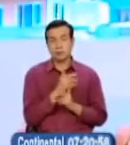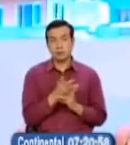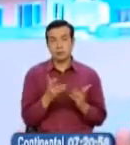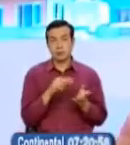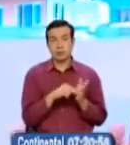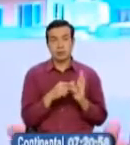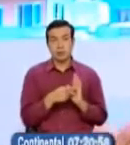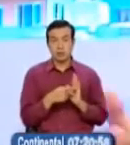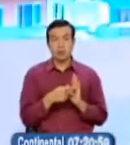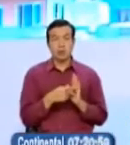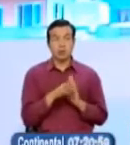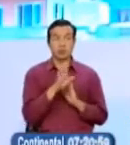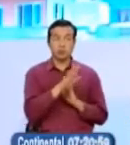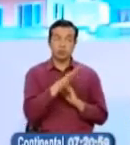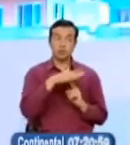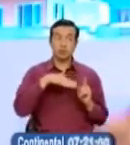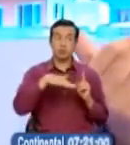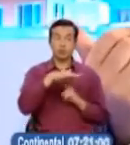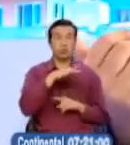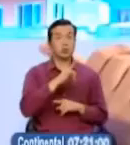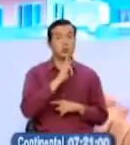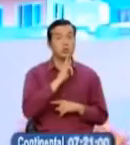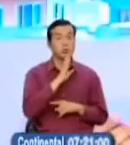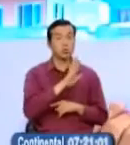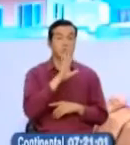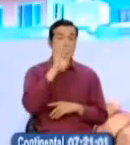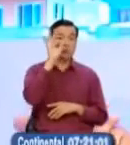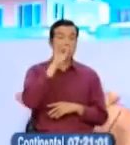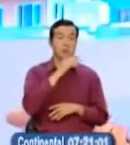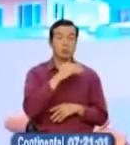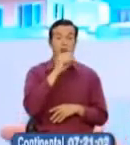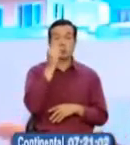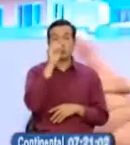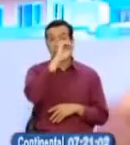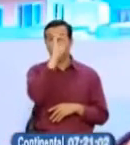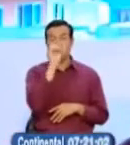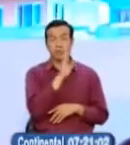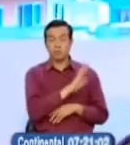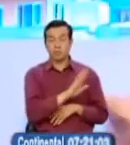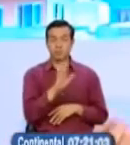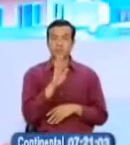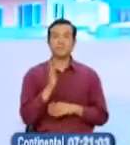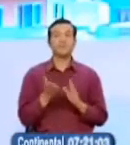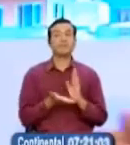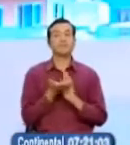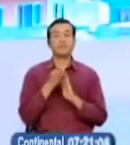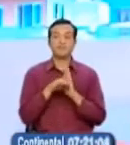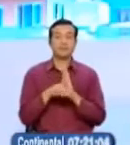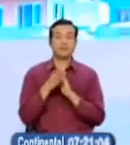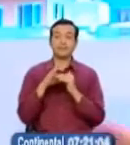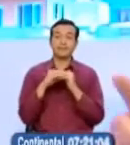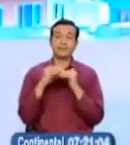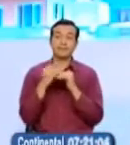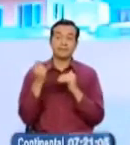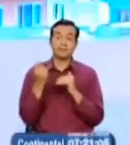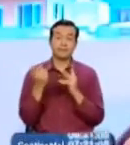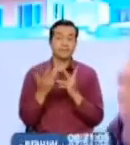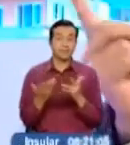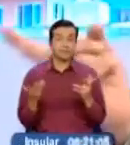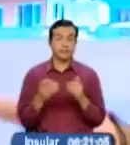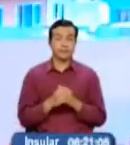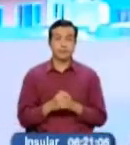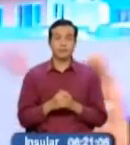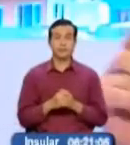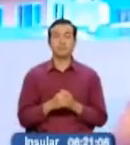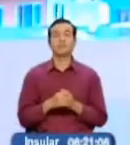es broma, influye la situación norteamericana en las tasas de interés y por tanto en la apreciación o depreciación del dólar y por